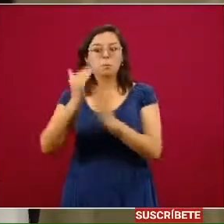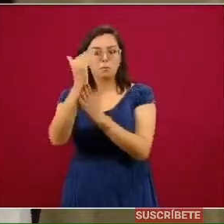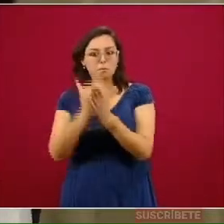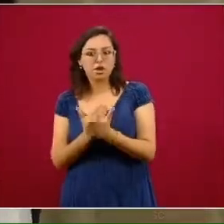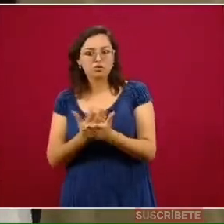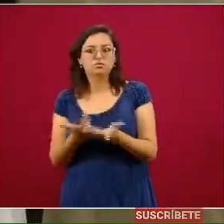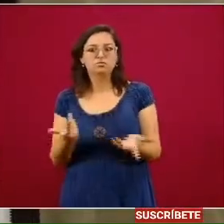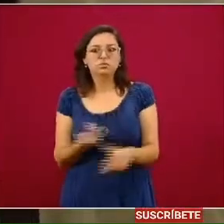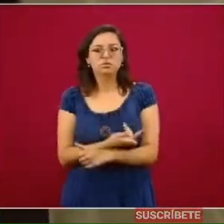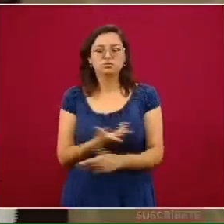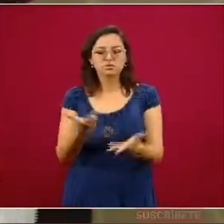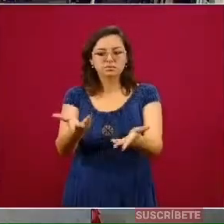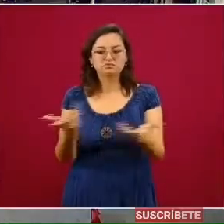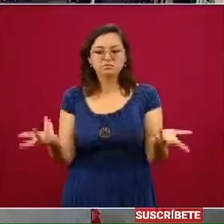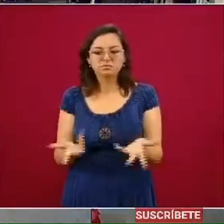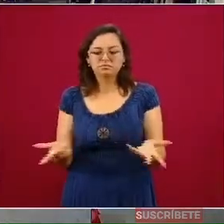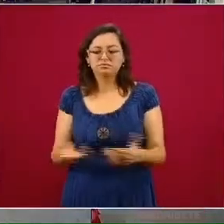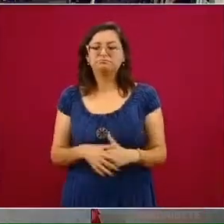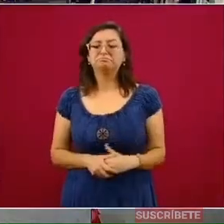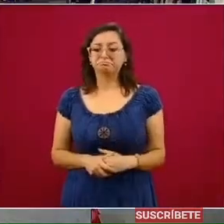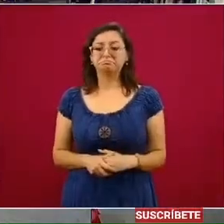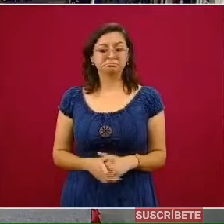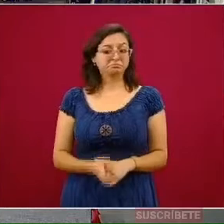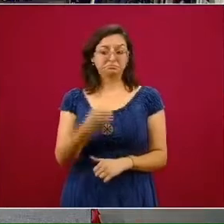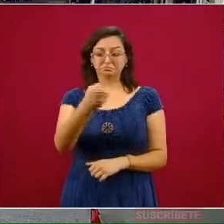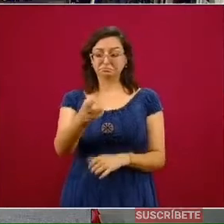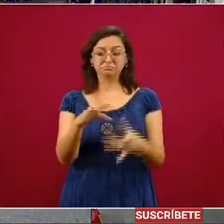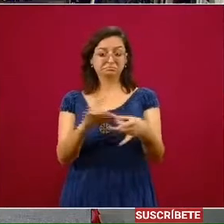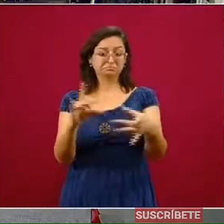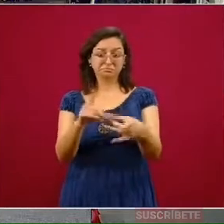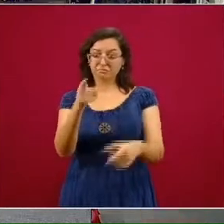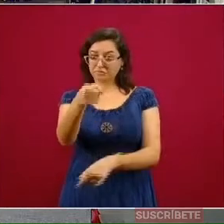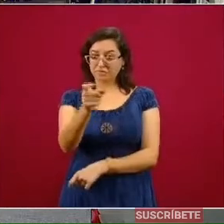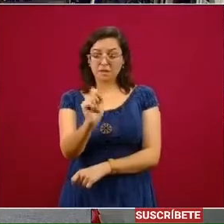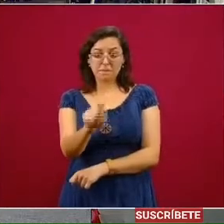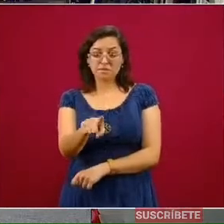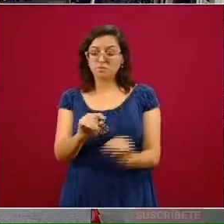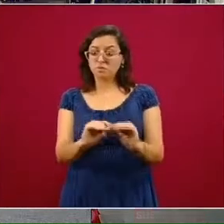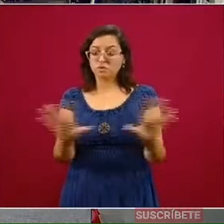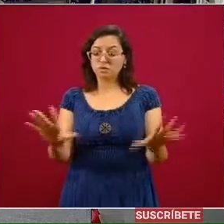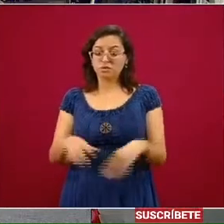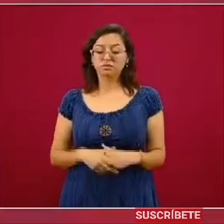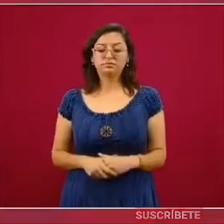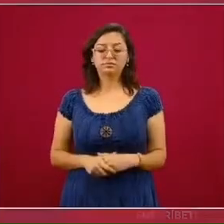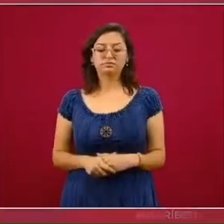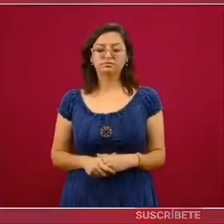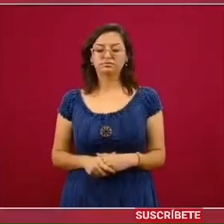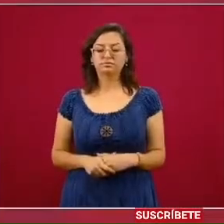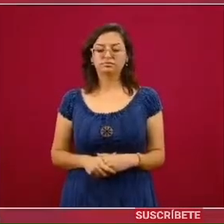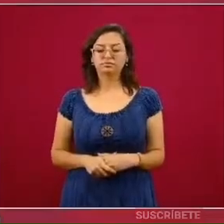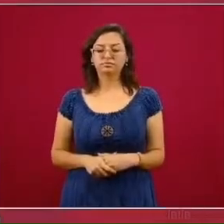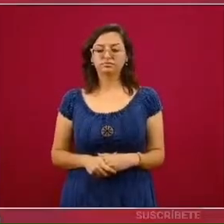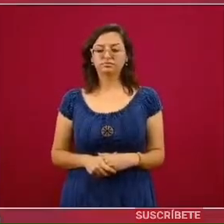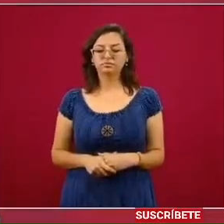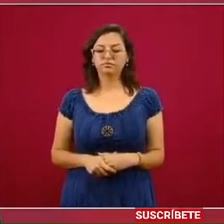ese déficit de camas. Gracias, exactamente así como usted lo ve, en el número en donde pasamos de tener